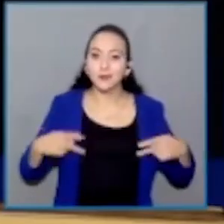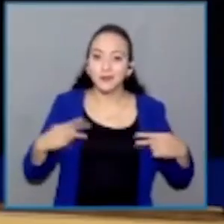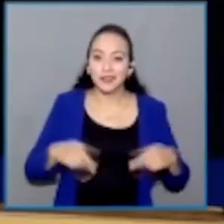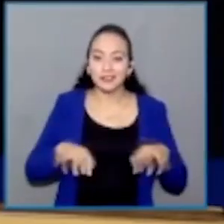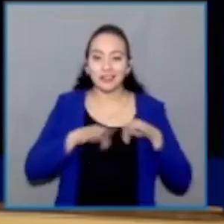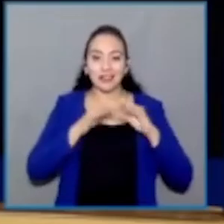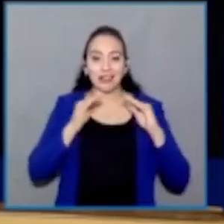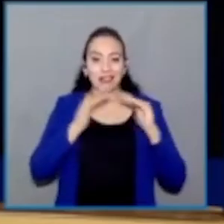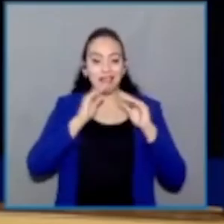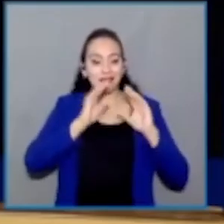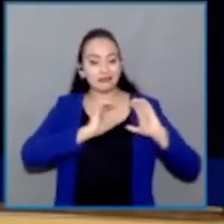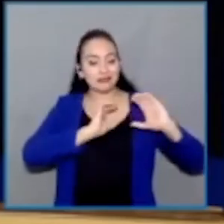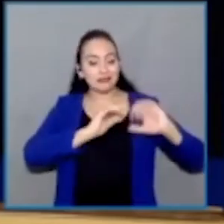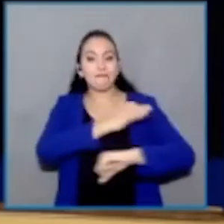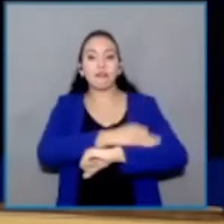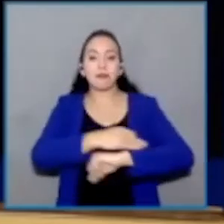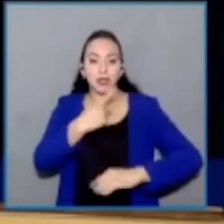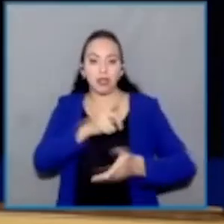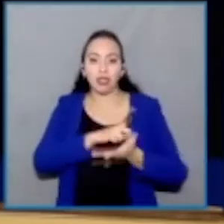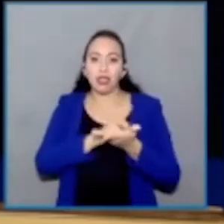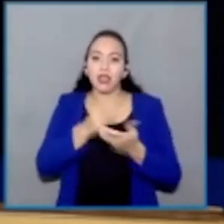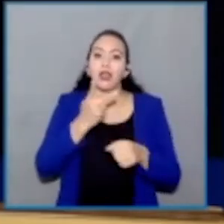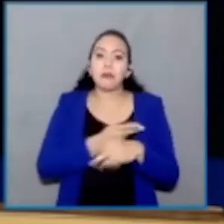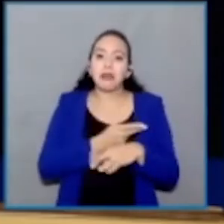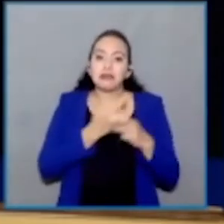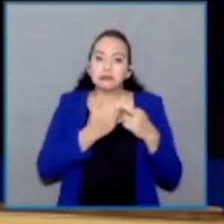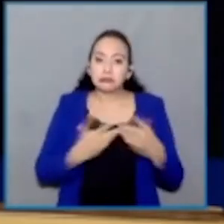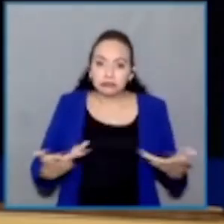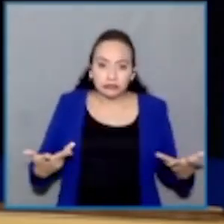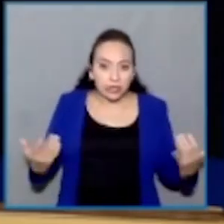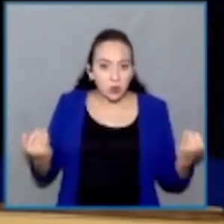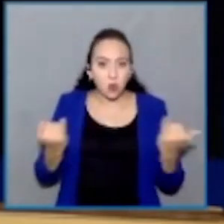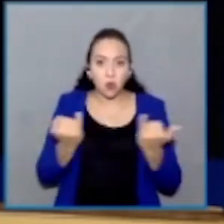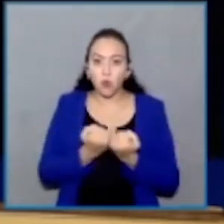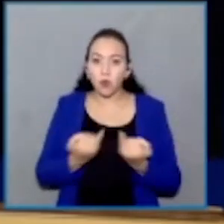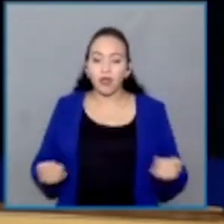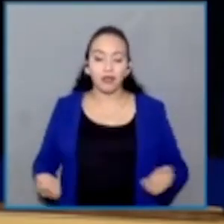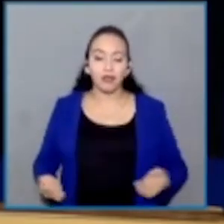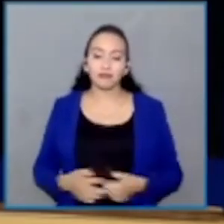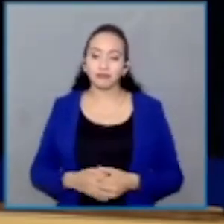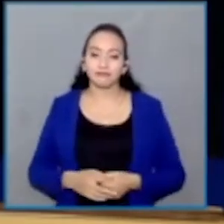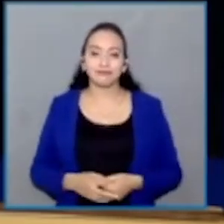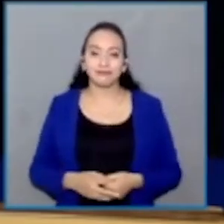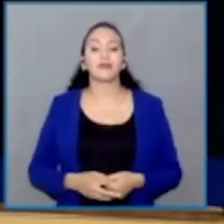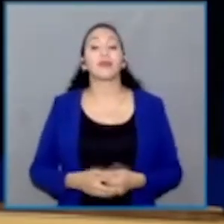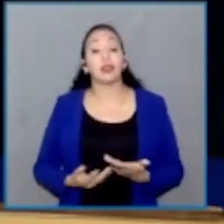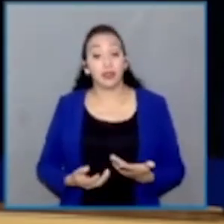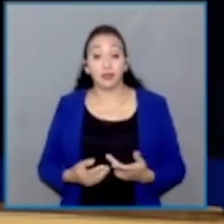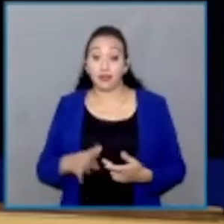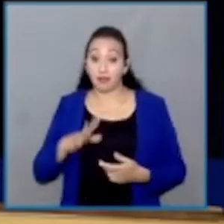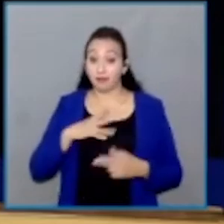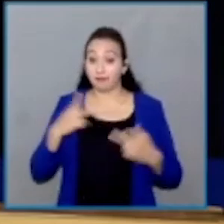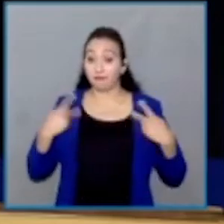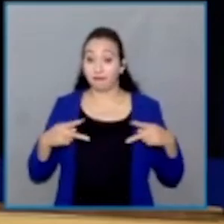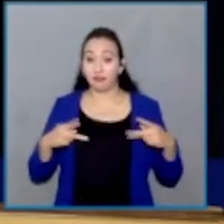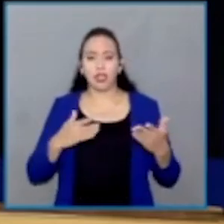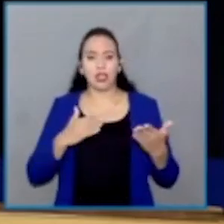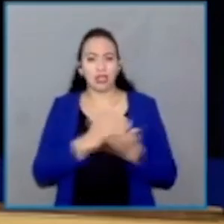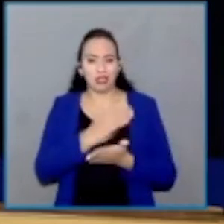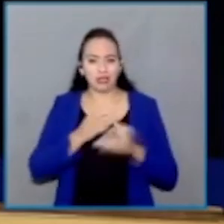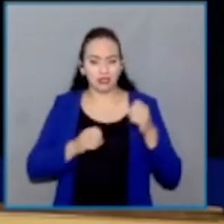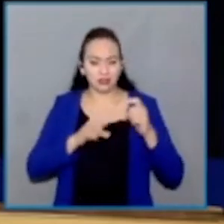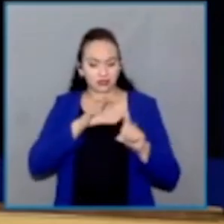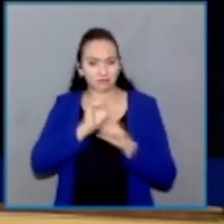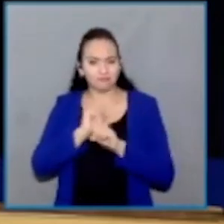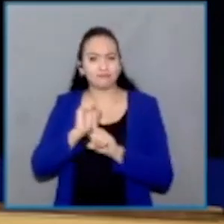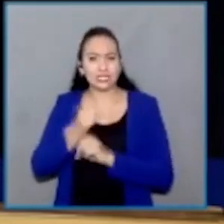pronunciamos sobre independencia judicial, sobre poder judicial, sobre Estado de Derecho, es por el acceso a la justicia y por los derechos de las personas.